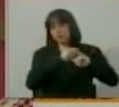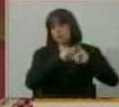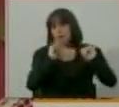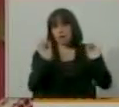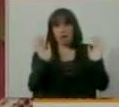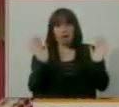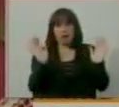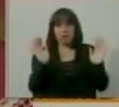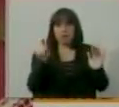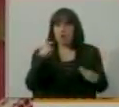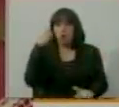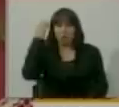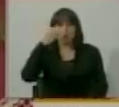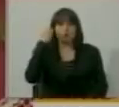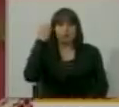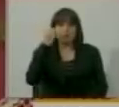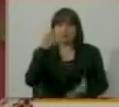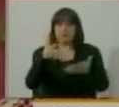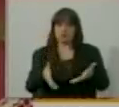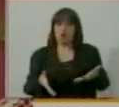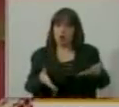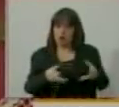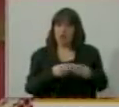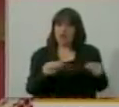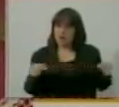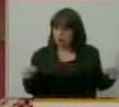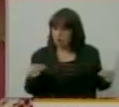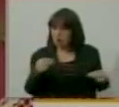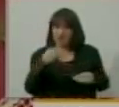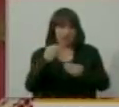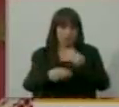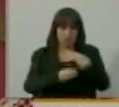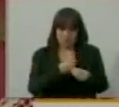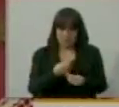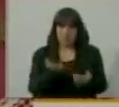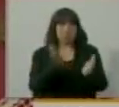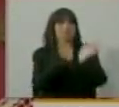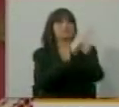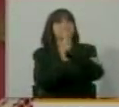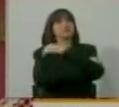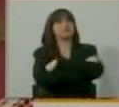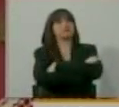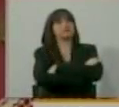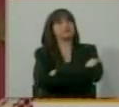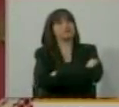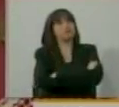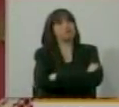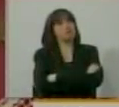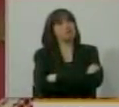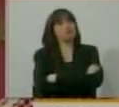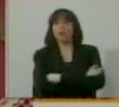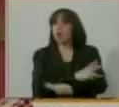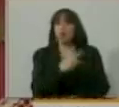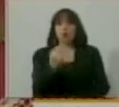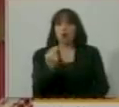Y si usted cree que si ellos triunfan en Nicaragua, ¿qué van a hacer? ¿Se van a quedar con los brazos cruzados? No.